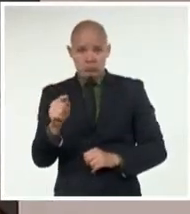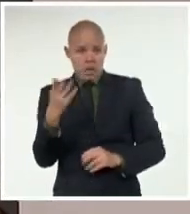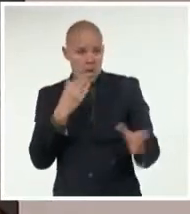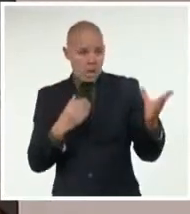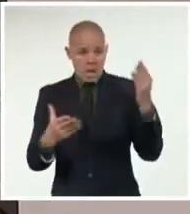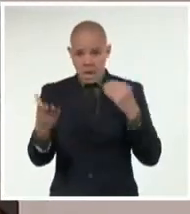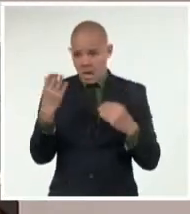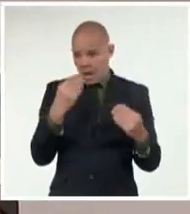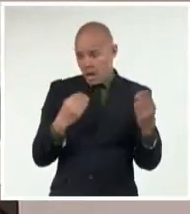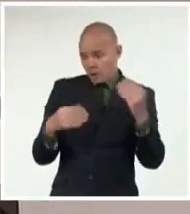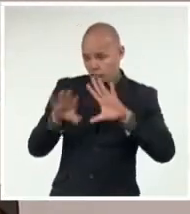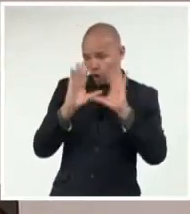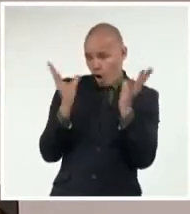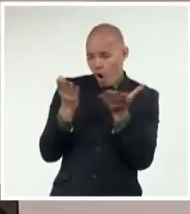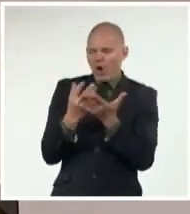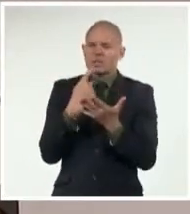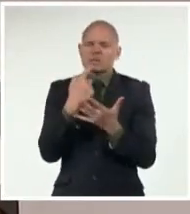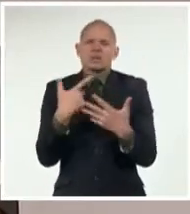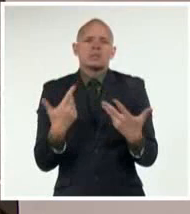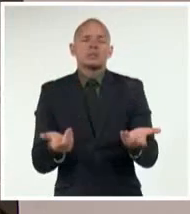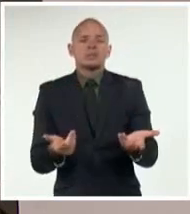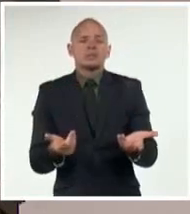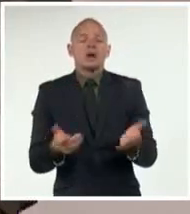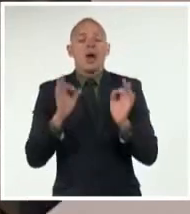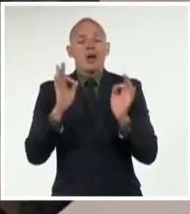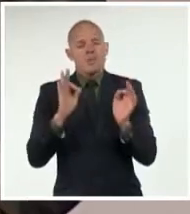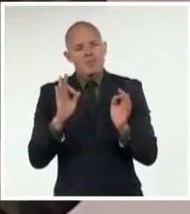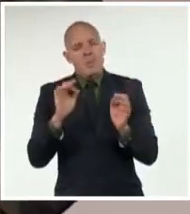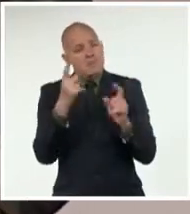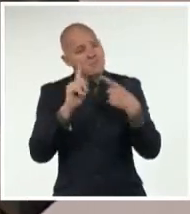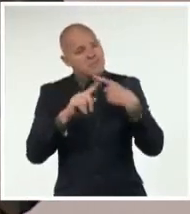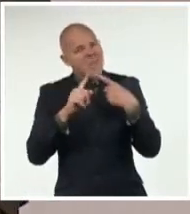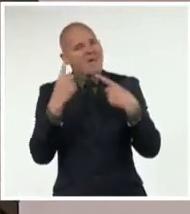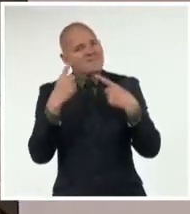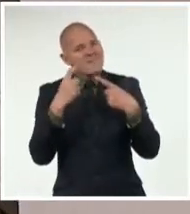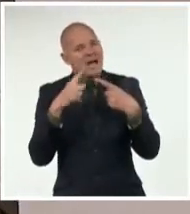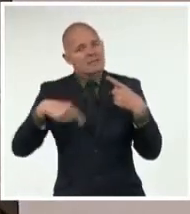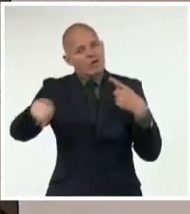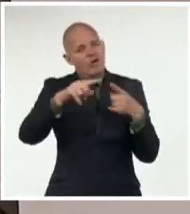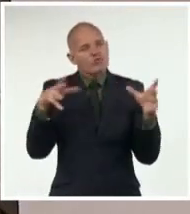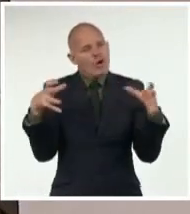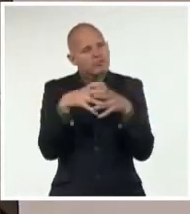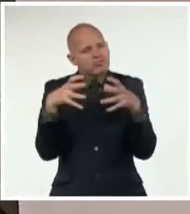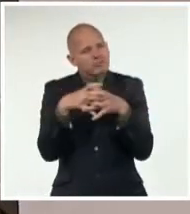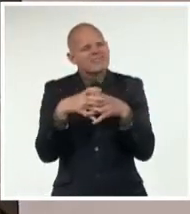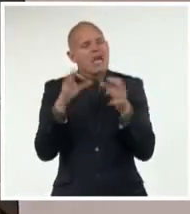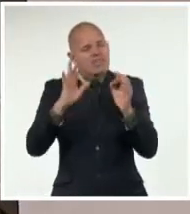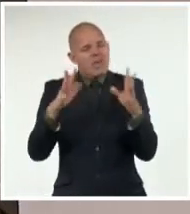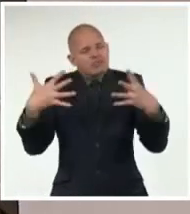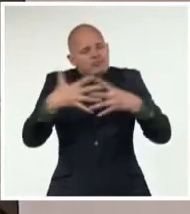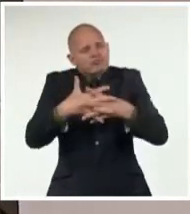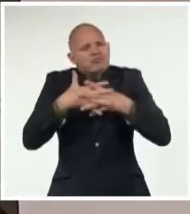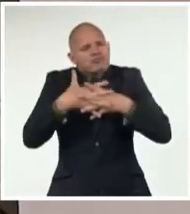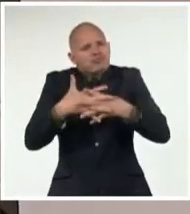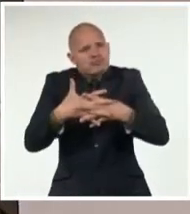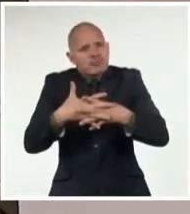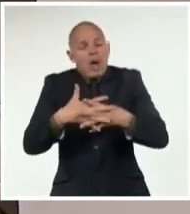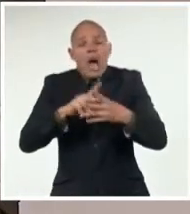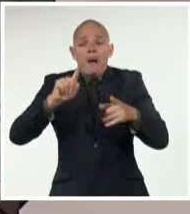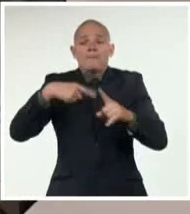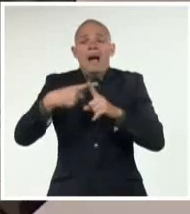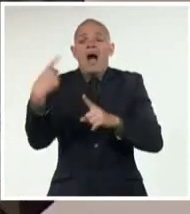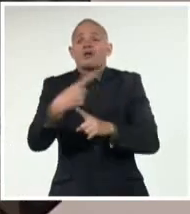socialismo requiere, en primer lugar, de la unidad del movimiento comunista y obrero y de la construcción de